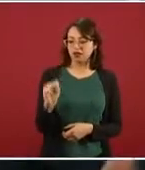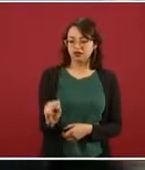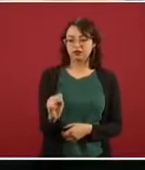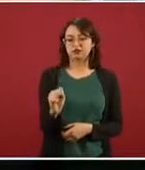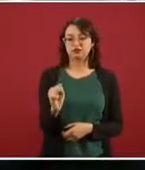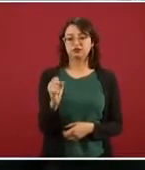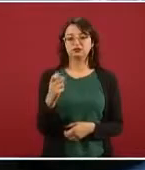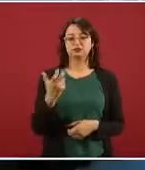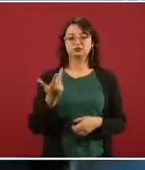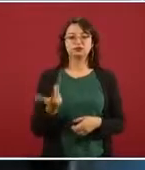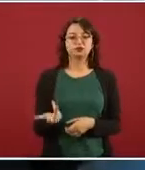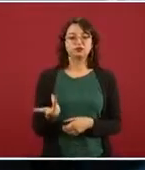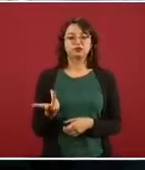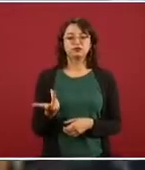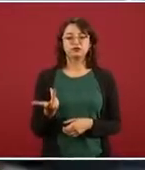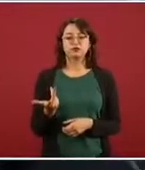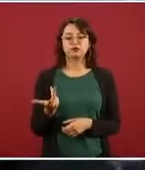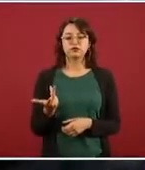hay